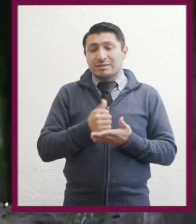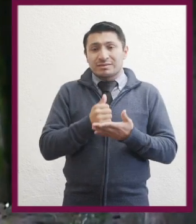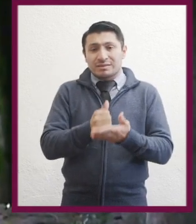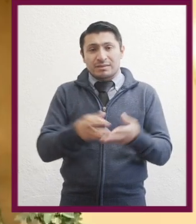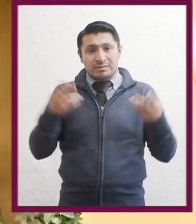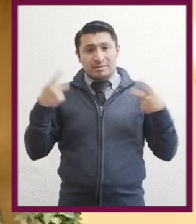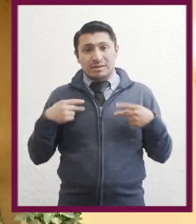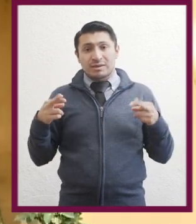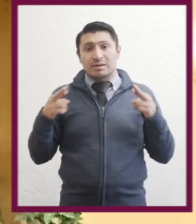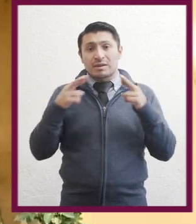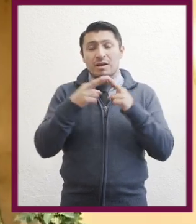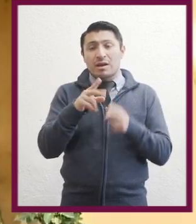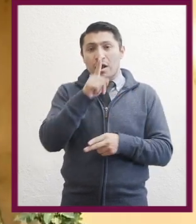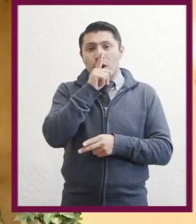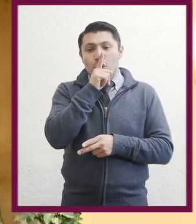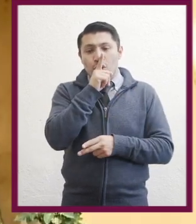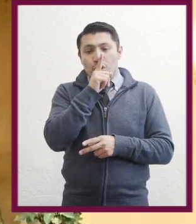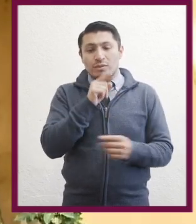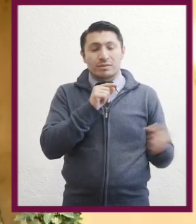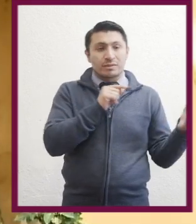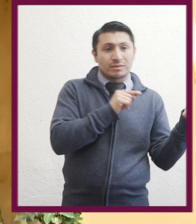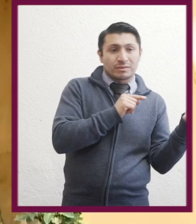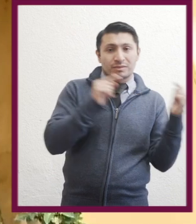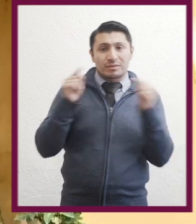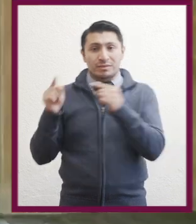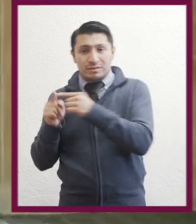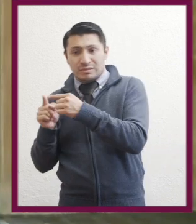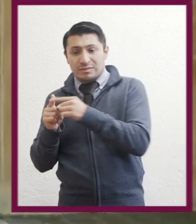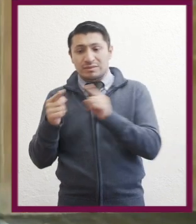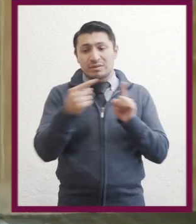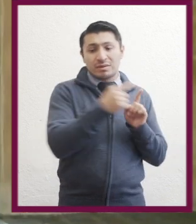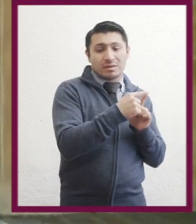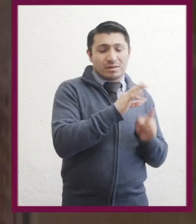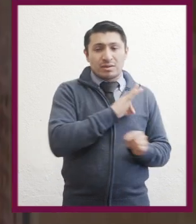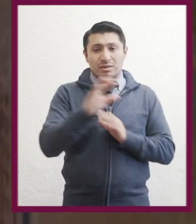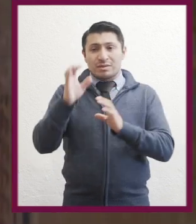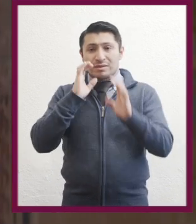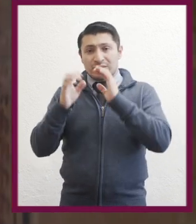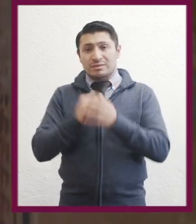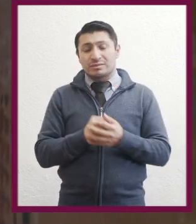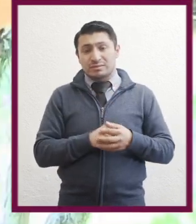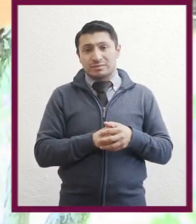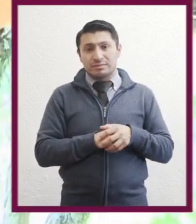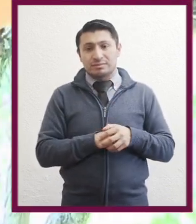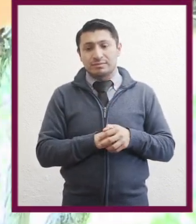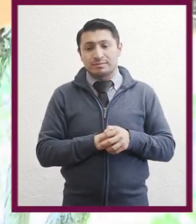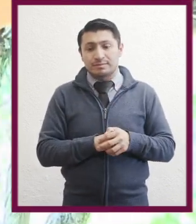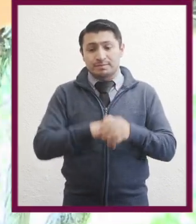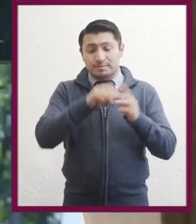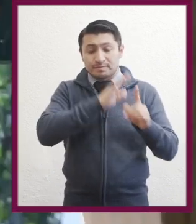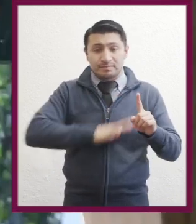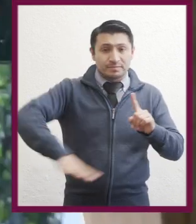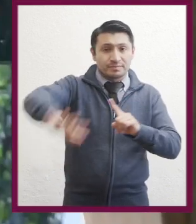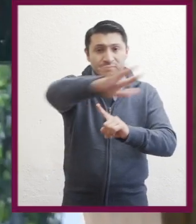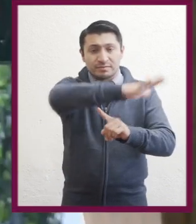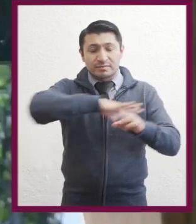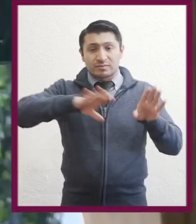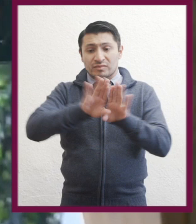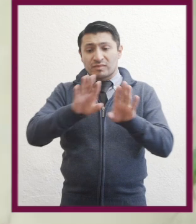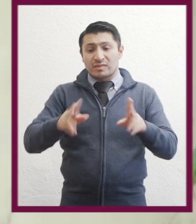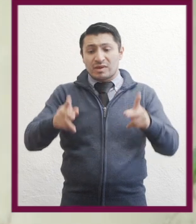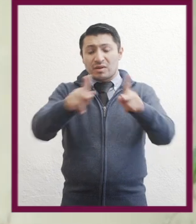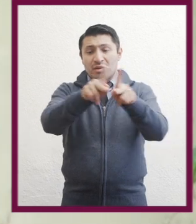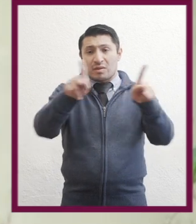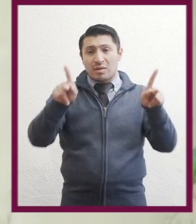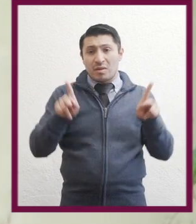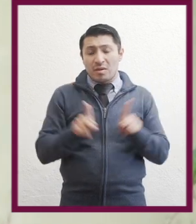del interior permitía a los religiosos comunicarse en voz baja de un extremo a otro. La urbanización posterior